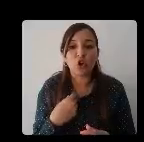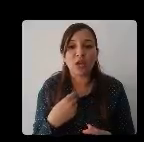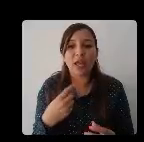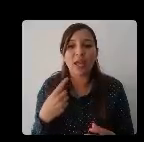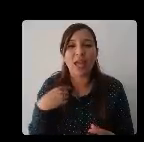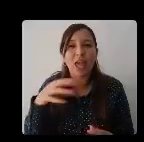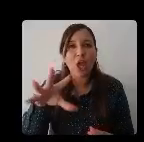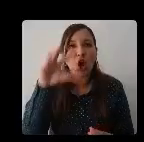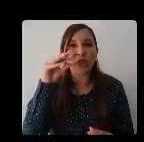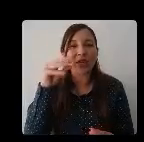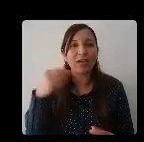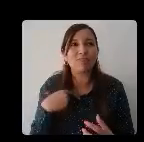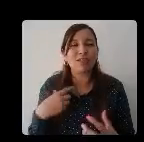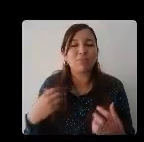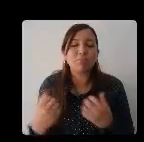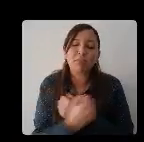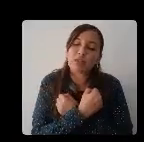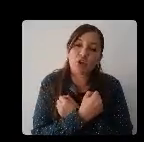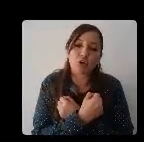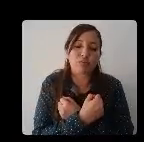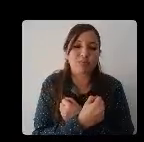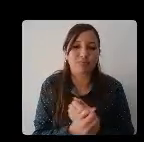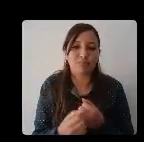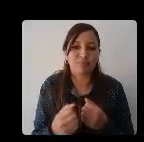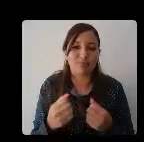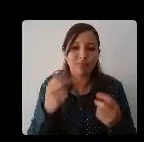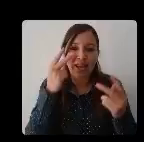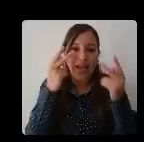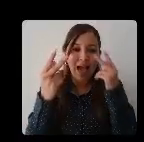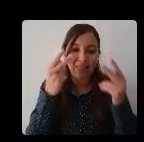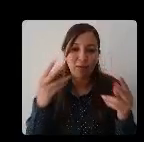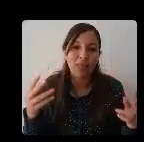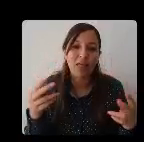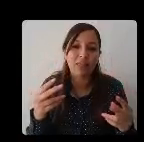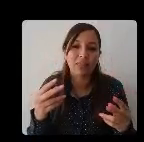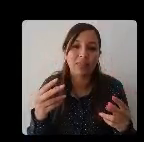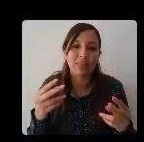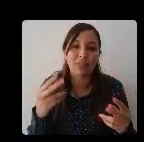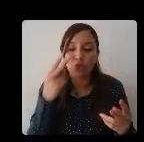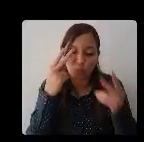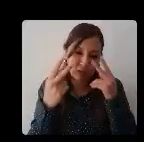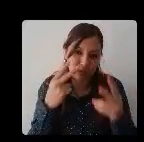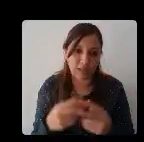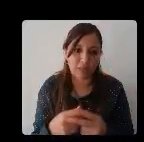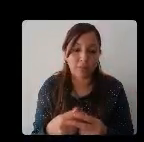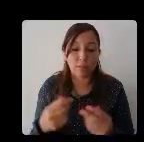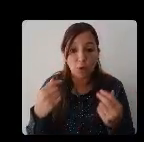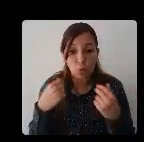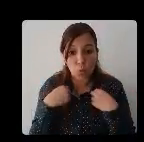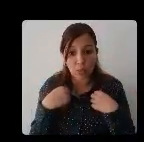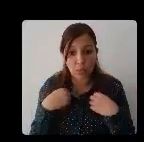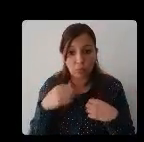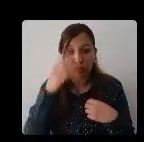mi persona conoció esta actividad y vio que dentro de nuestras comunidades podemos